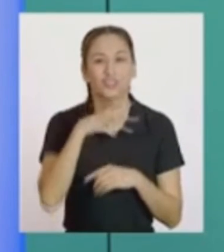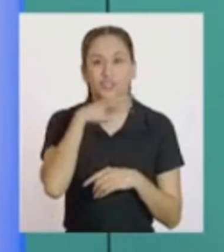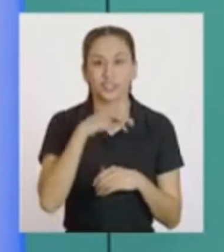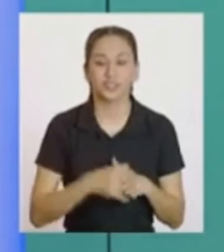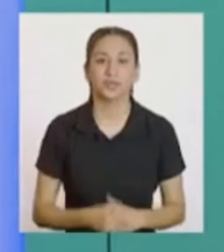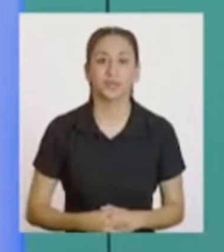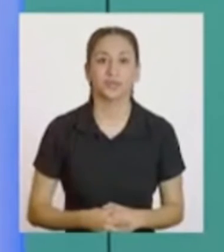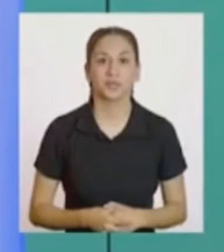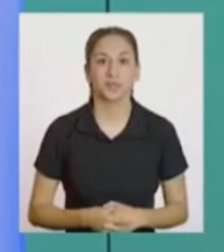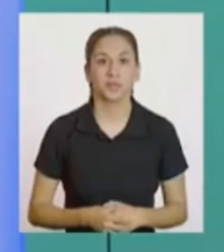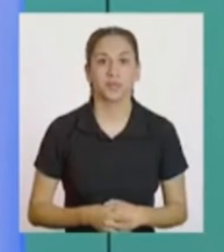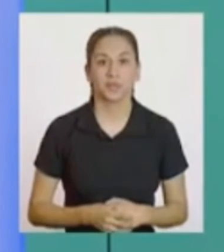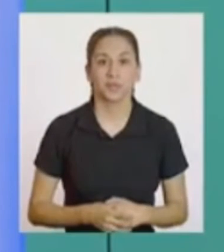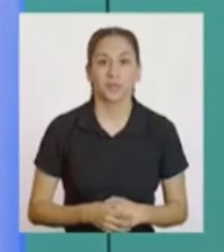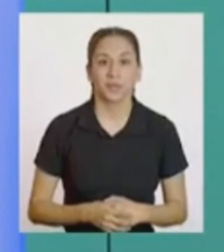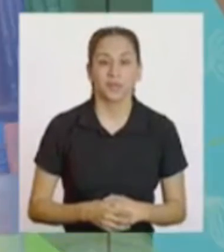Tocino.